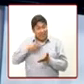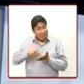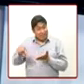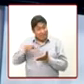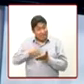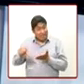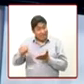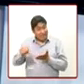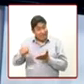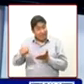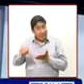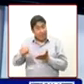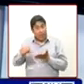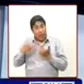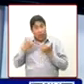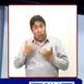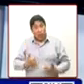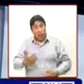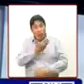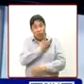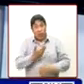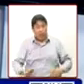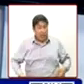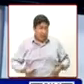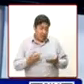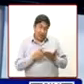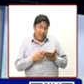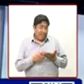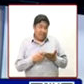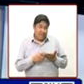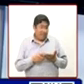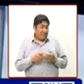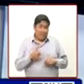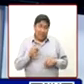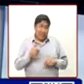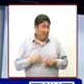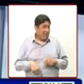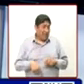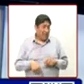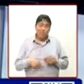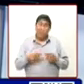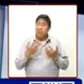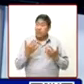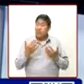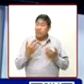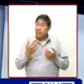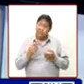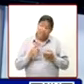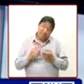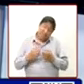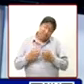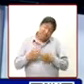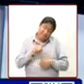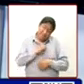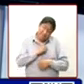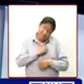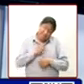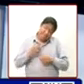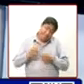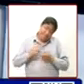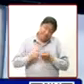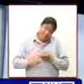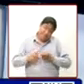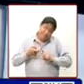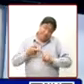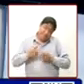gastos. Lamentablemente, hoy el presidente confirmó que no se va a ir a este evento y se espera buscar un par de amistosos para ver la posibilidad